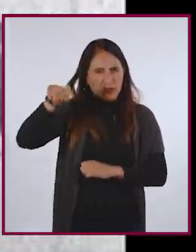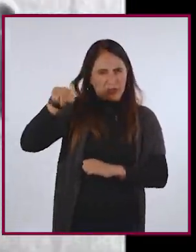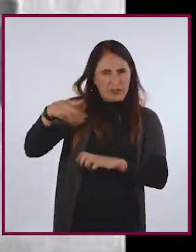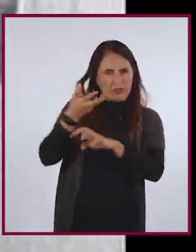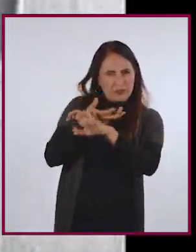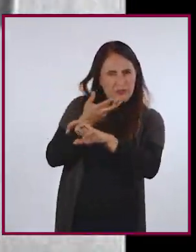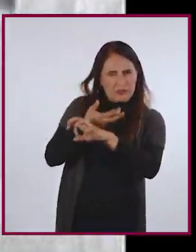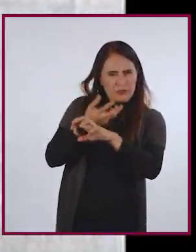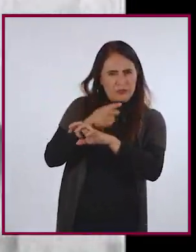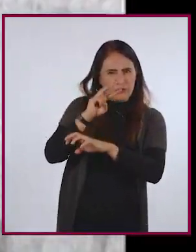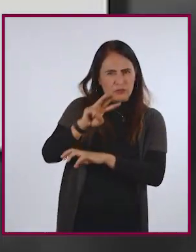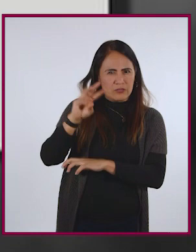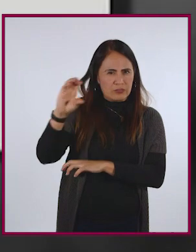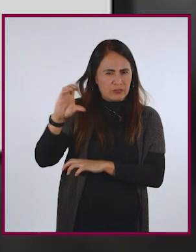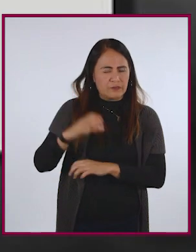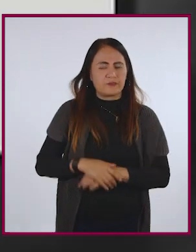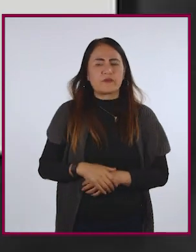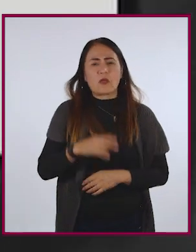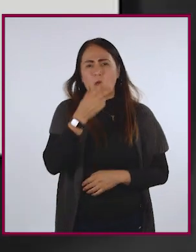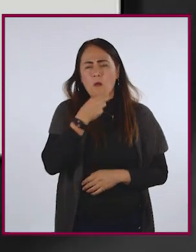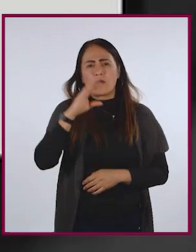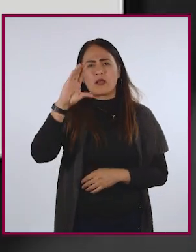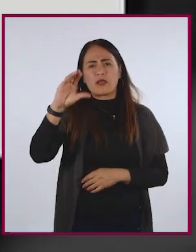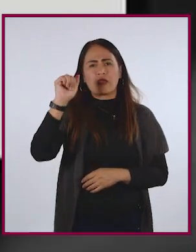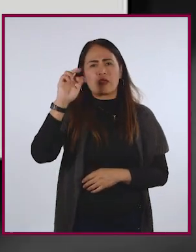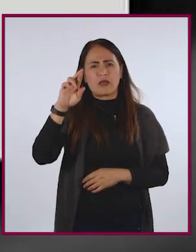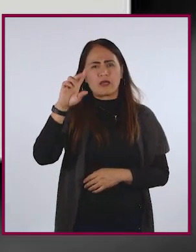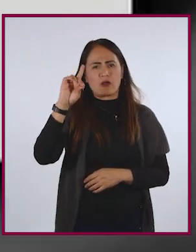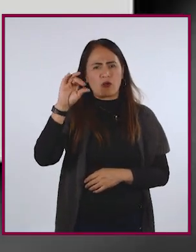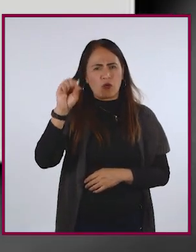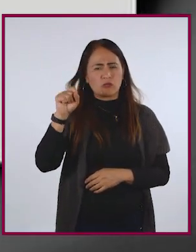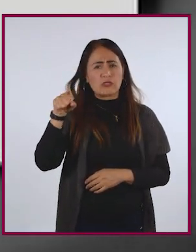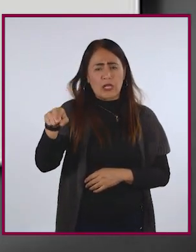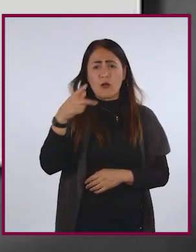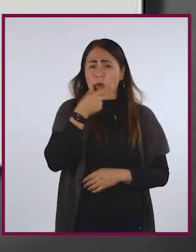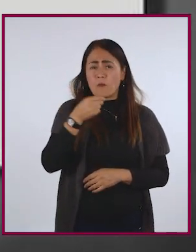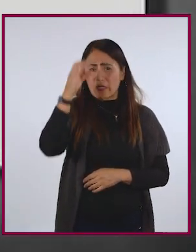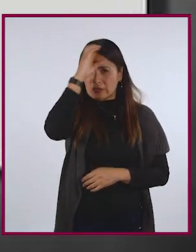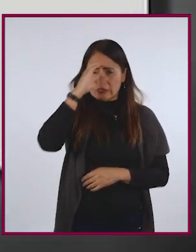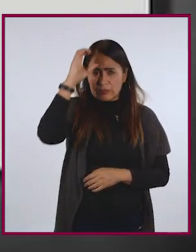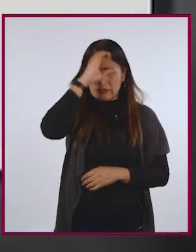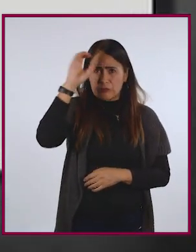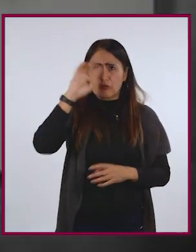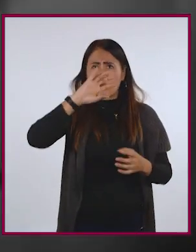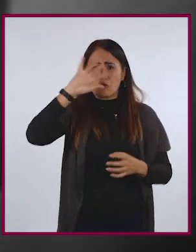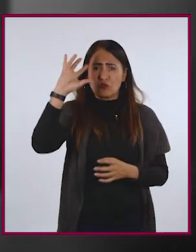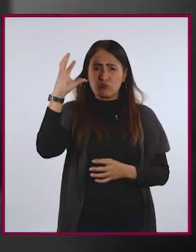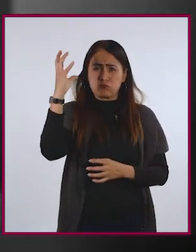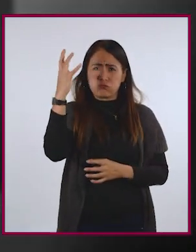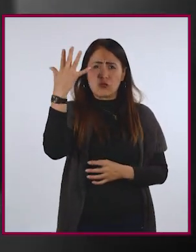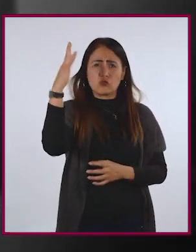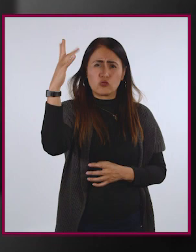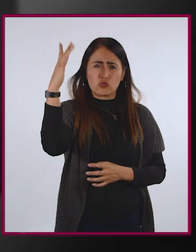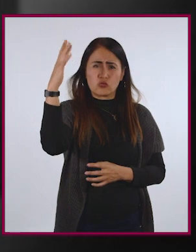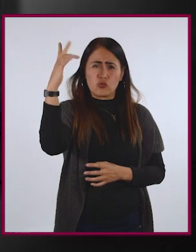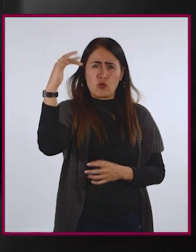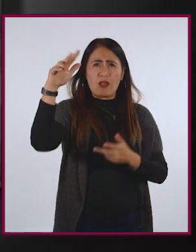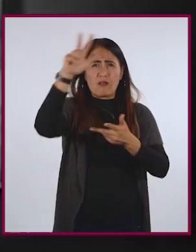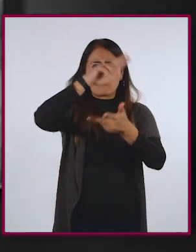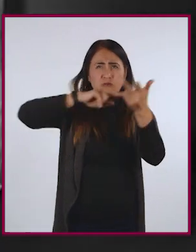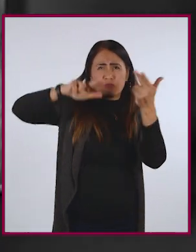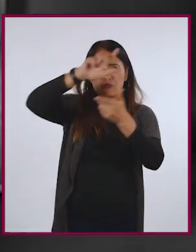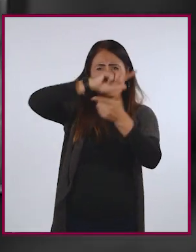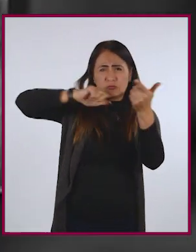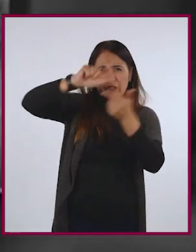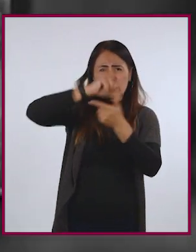Washington, conoce a Harlow Shapley, quien es reconocido como el científico que determinó la correcta posición del Sol dentro de la